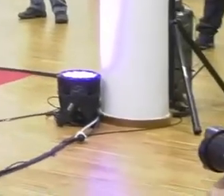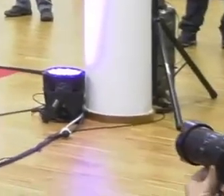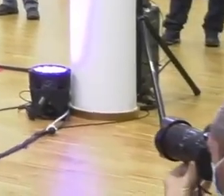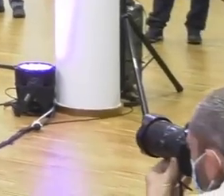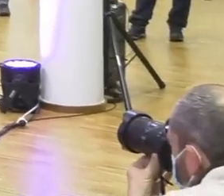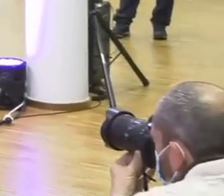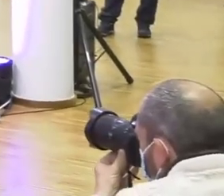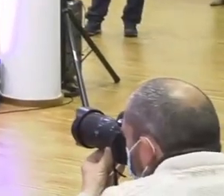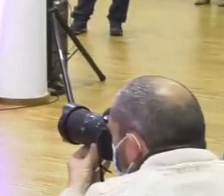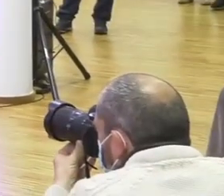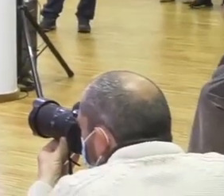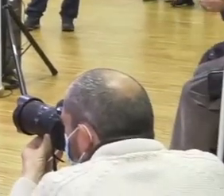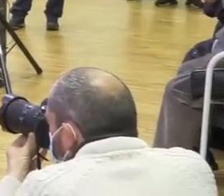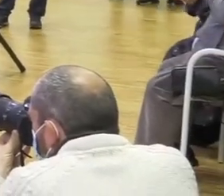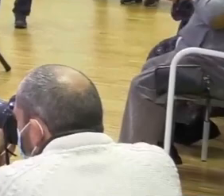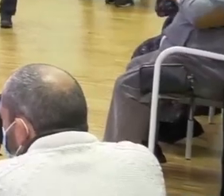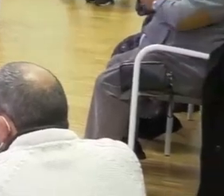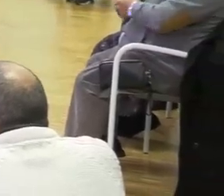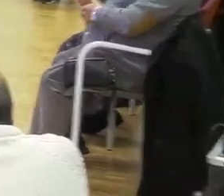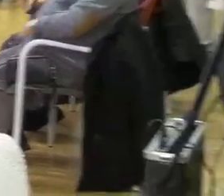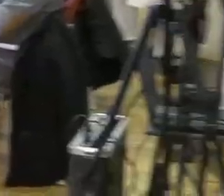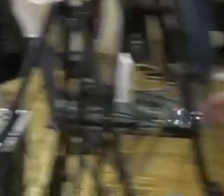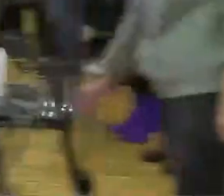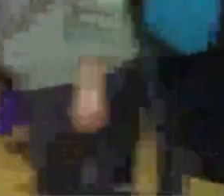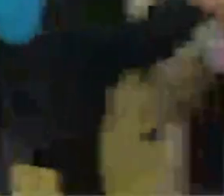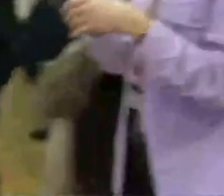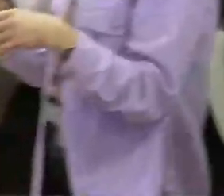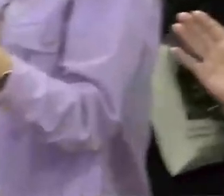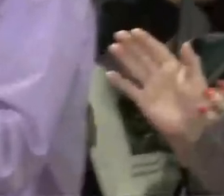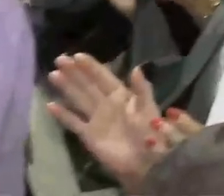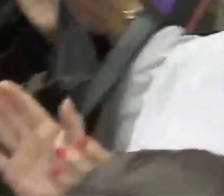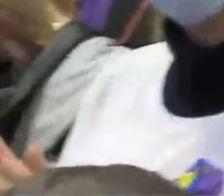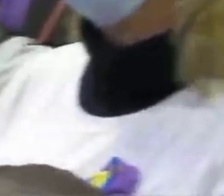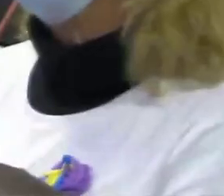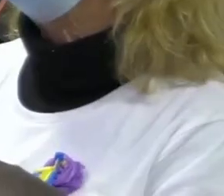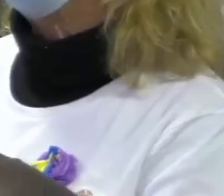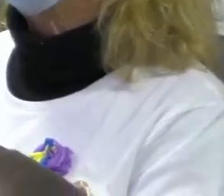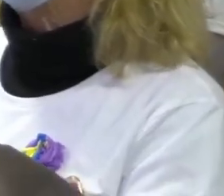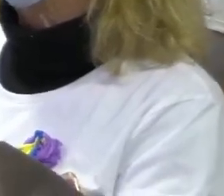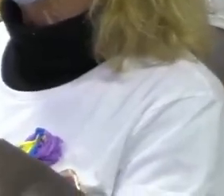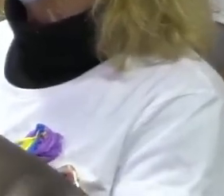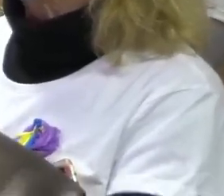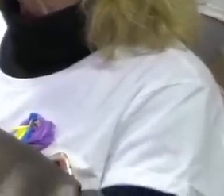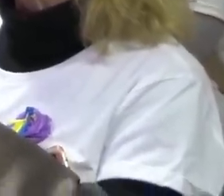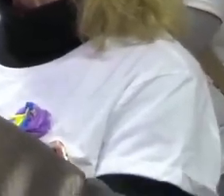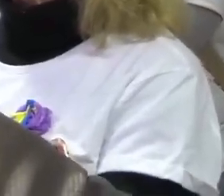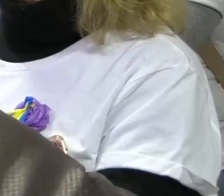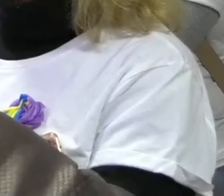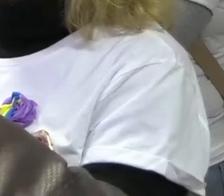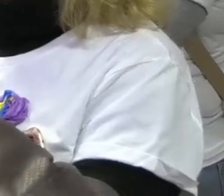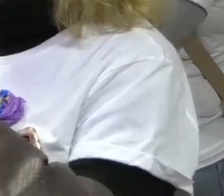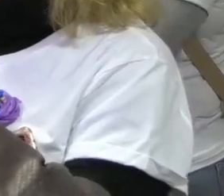sabida mujer todo bien salir a muerte todo venta y la mujer